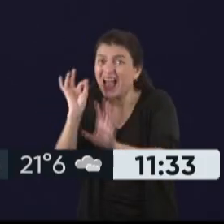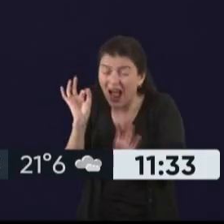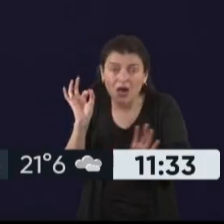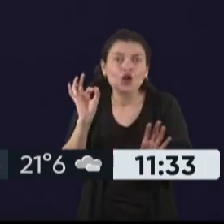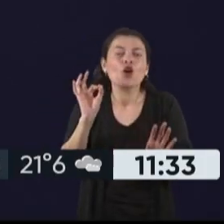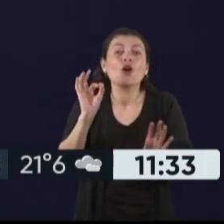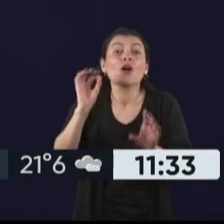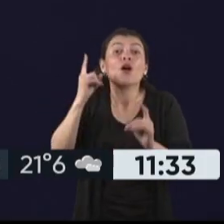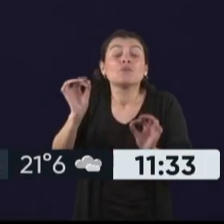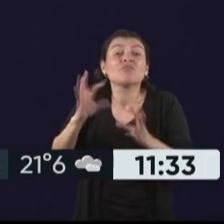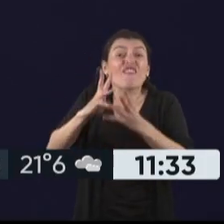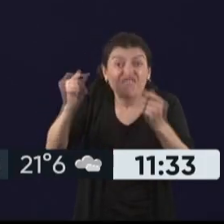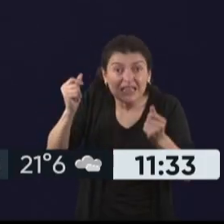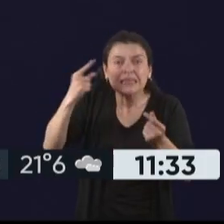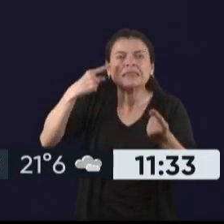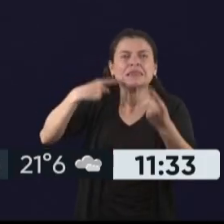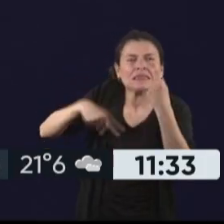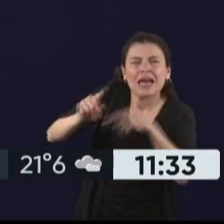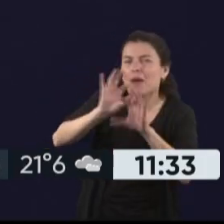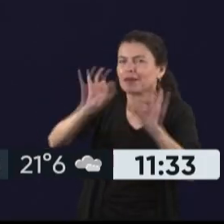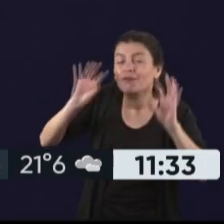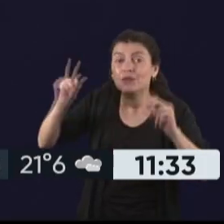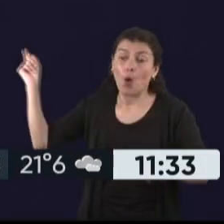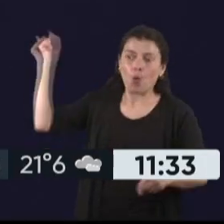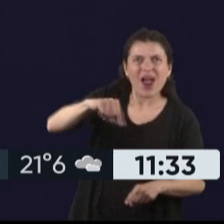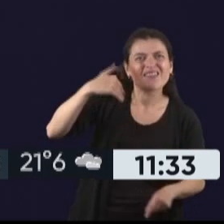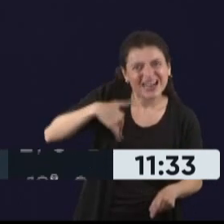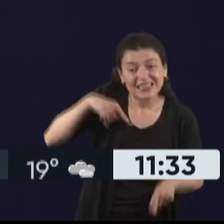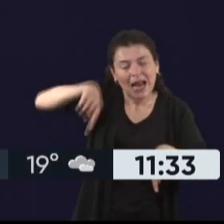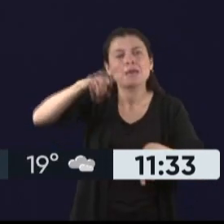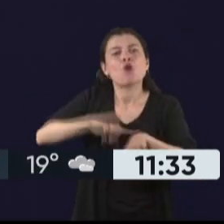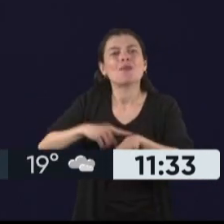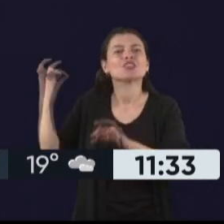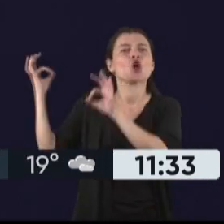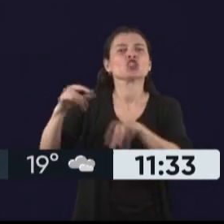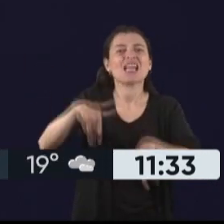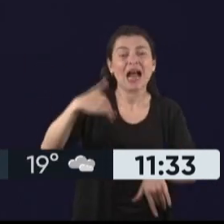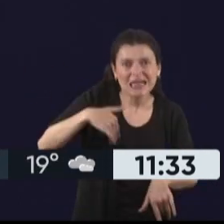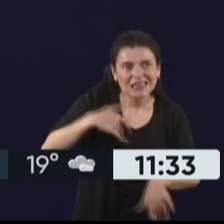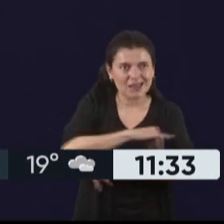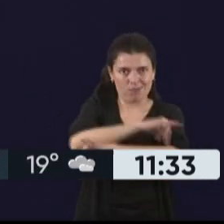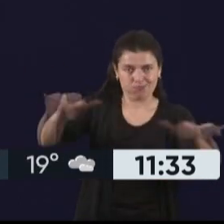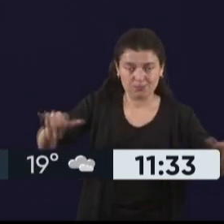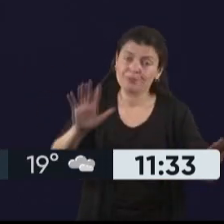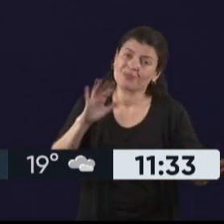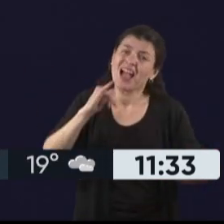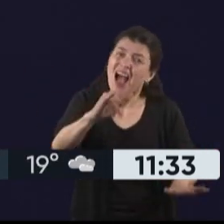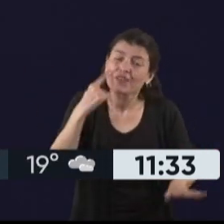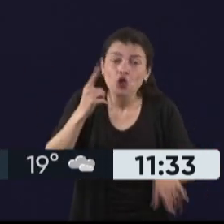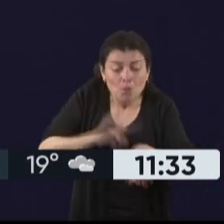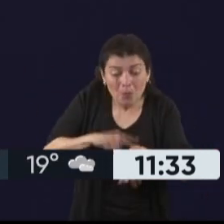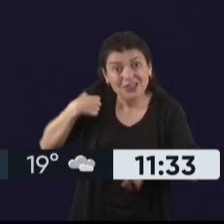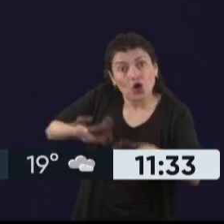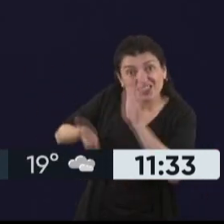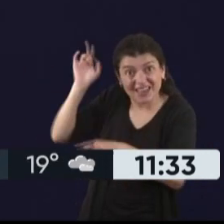de que ocurran. Todo lo que publiquen los medios previo a que oficialmente